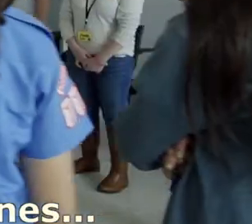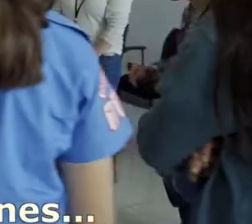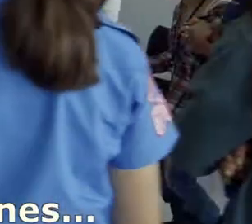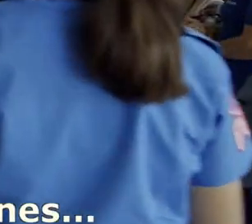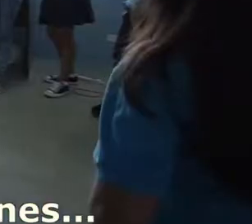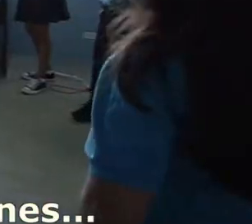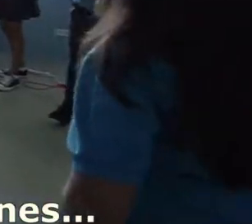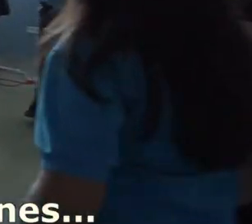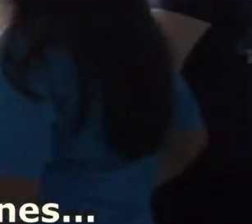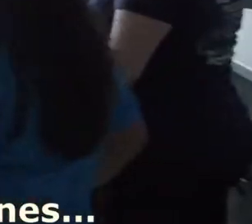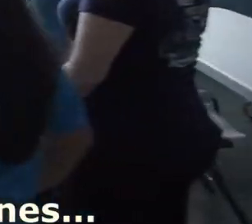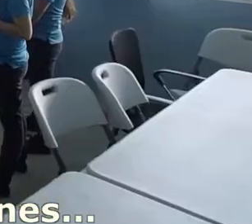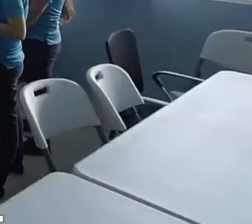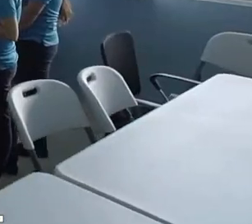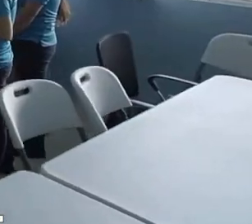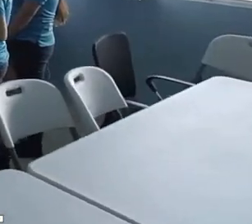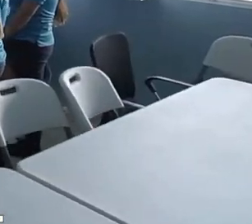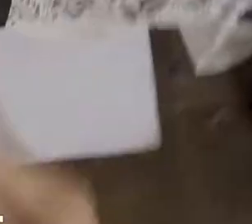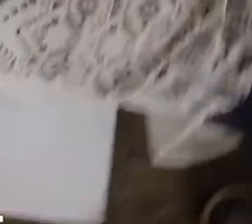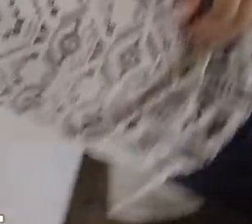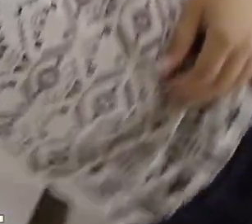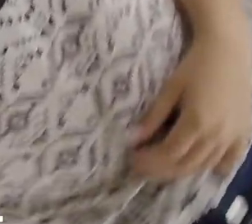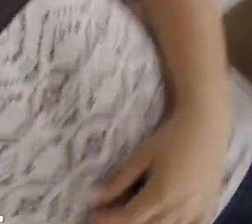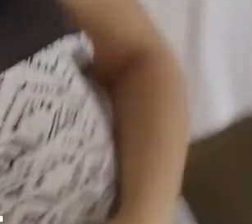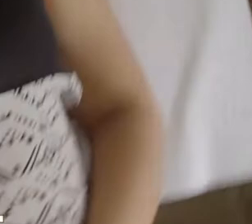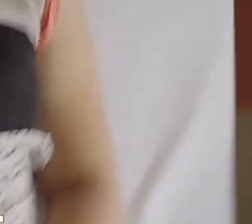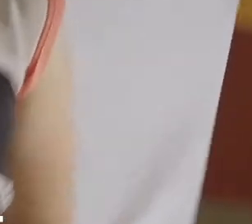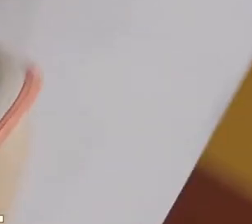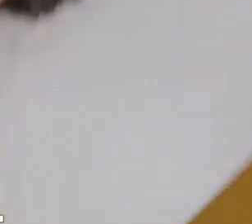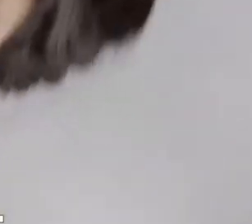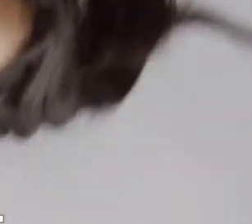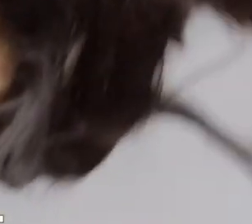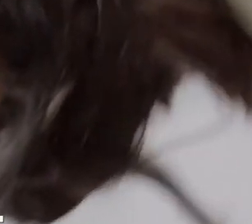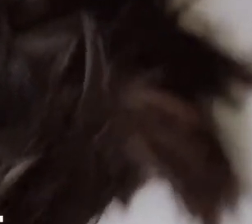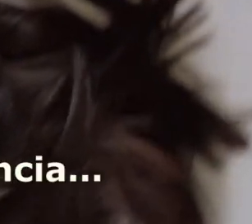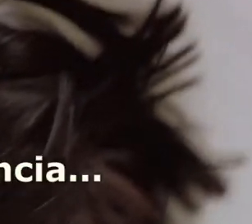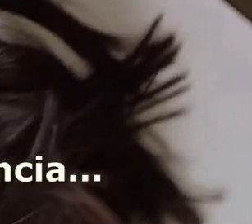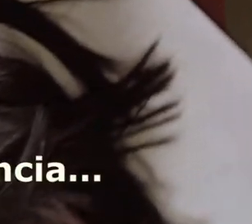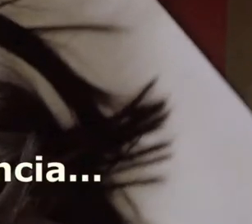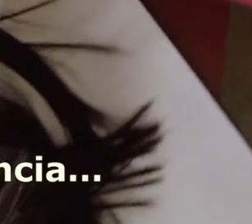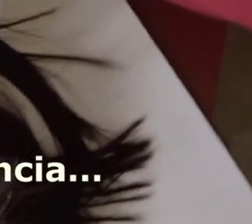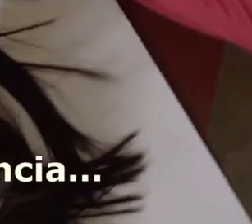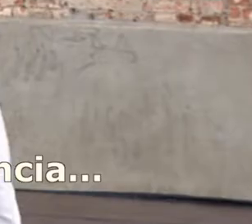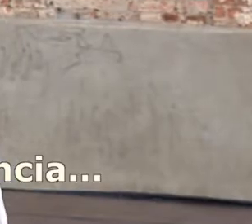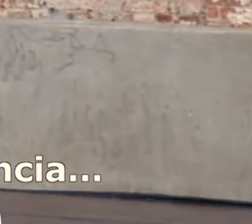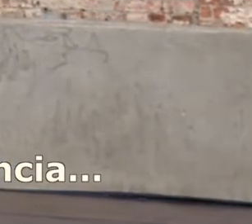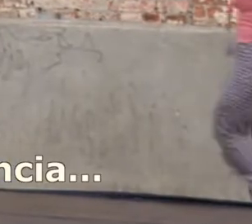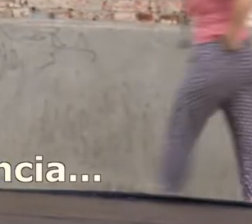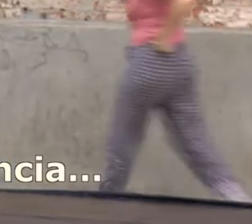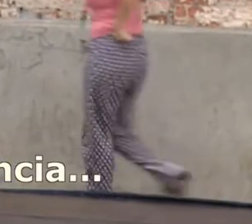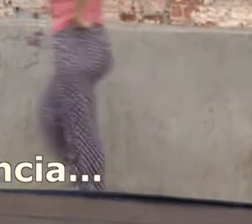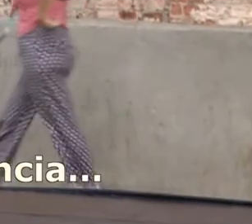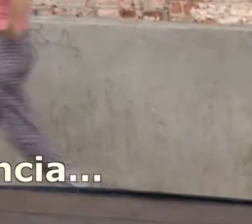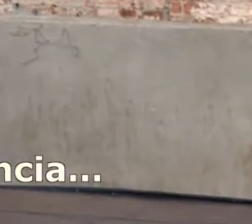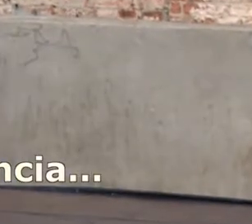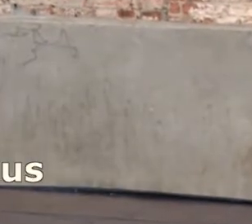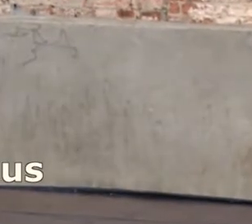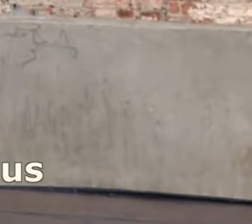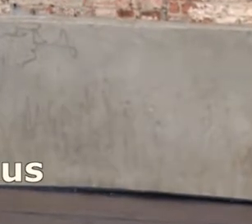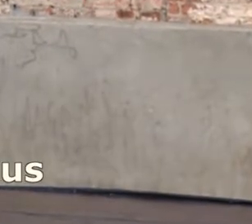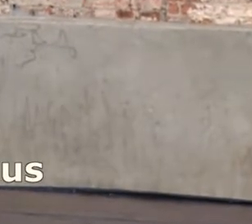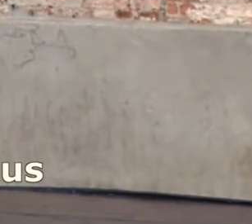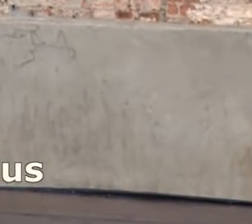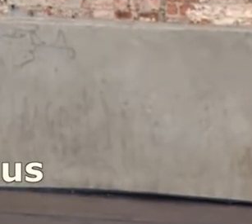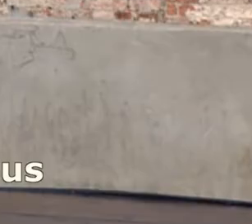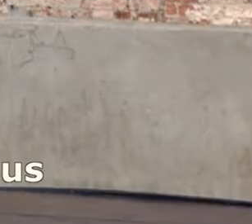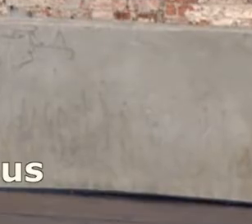podamos construir las condiciones para que más niñas puedan cumplir su sueño de tomar control de su existencia, de cambiar